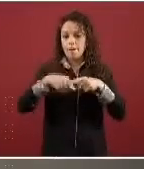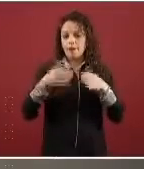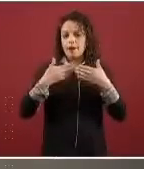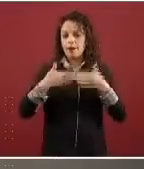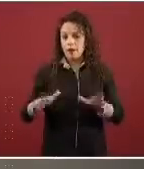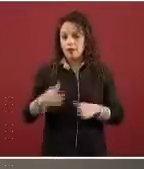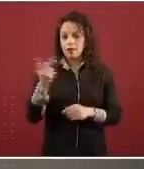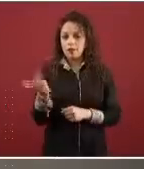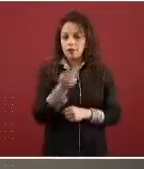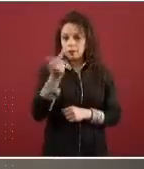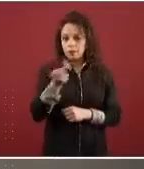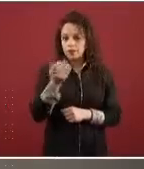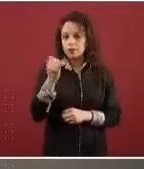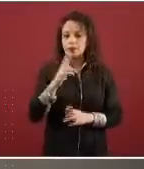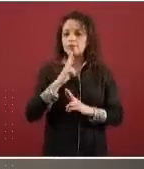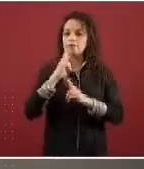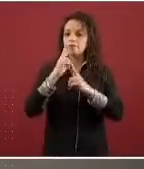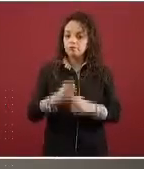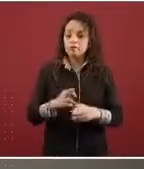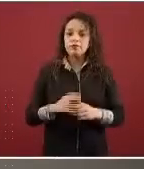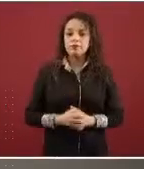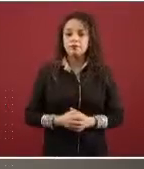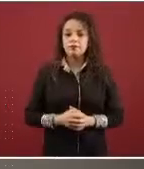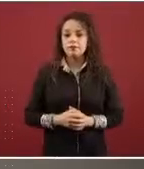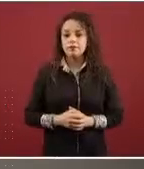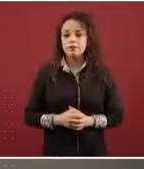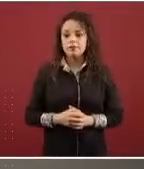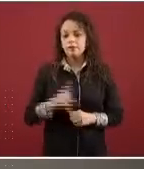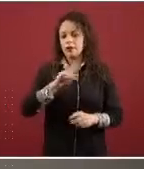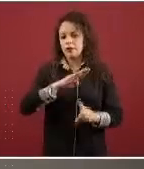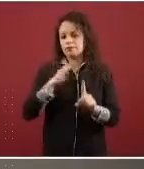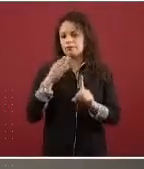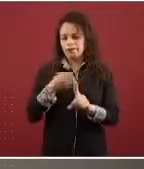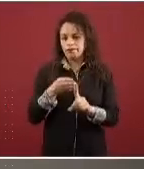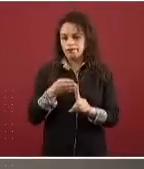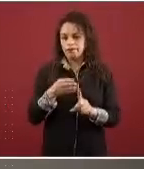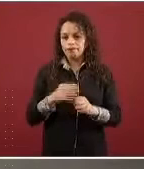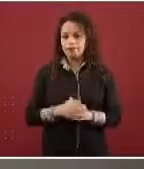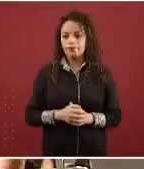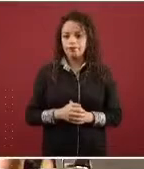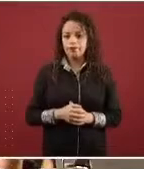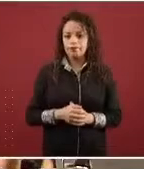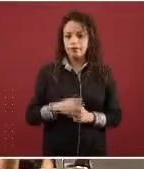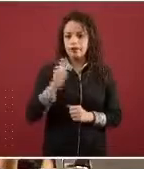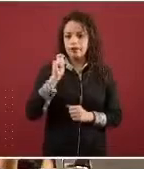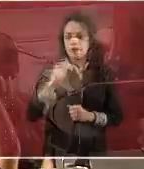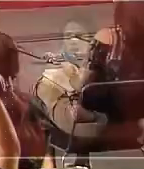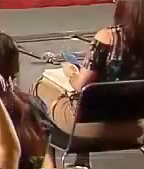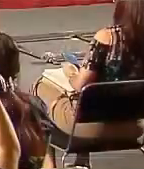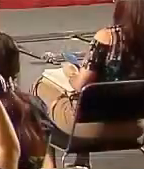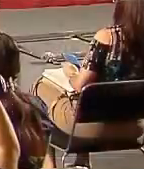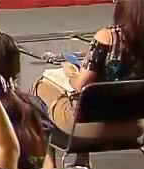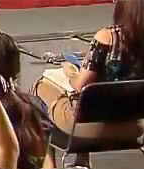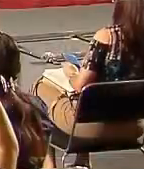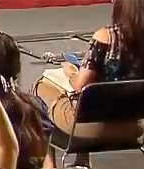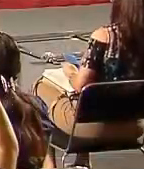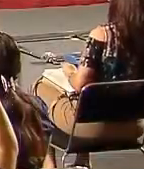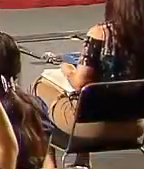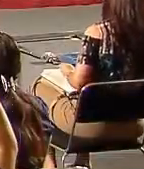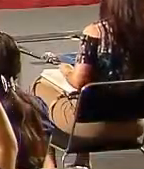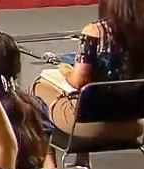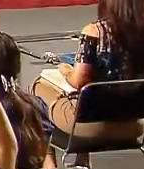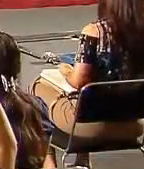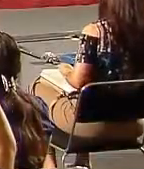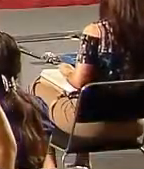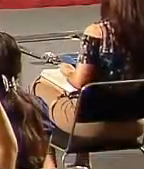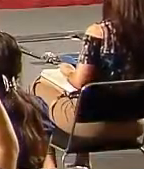y preguntas en particular, y lo va a conducir el vocero de la Secretaría,